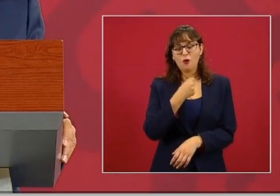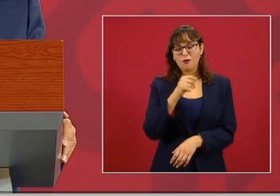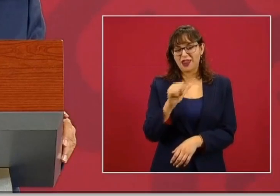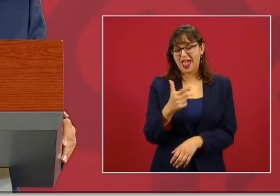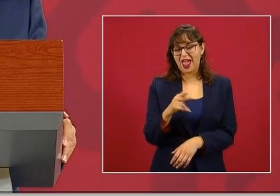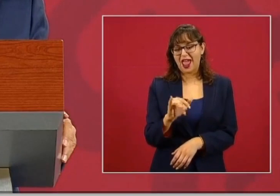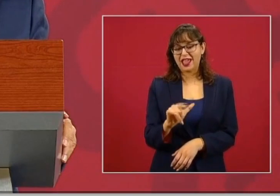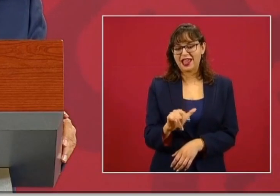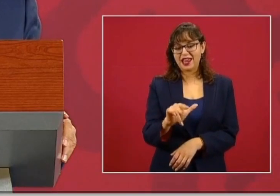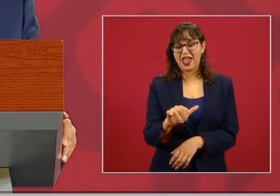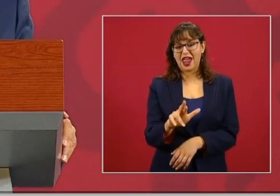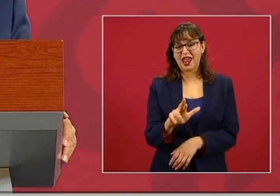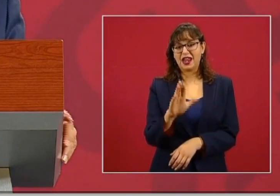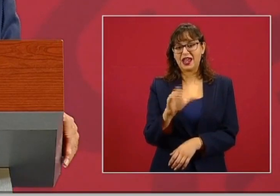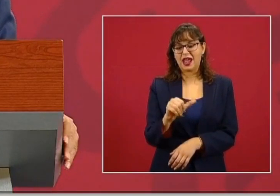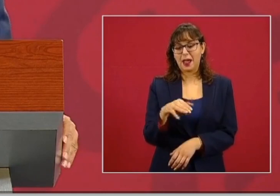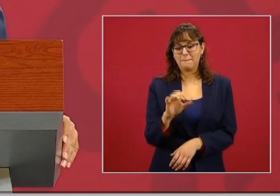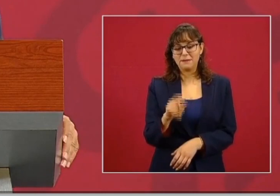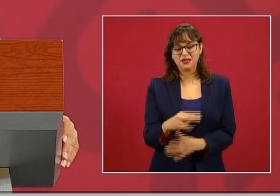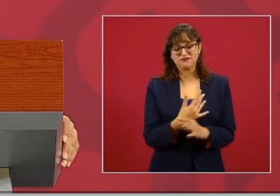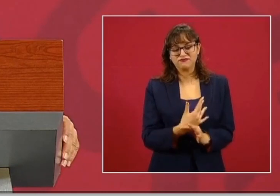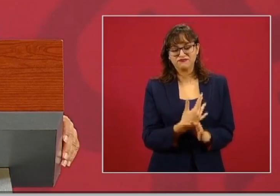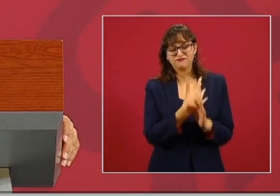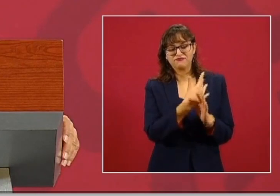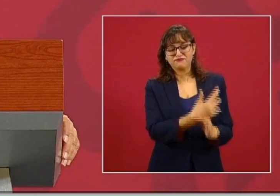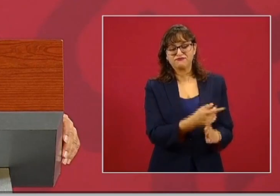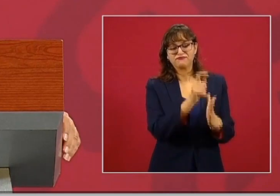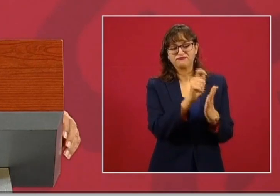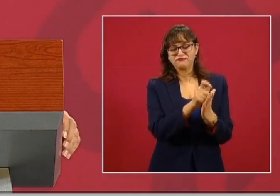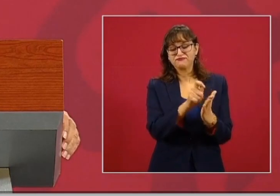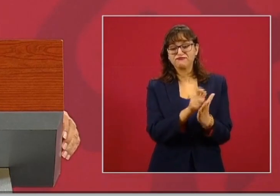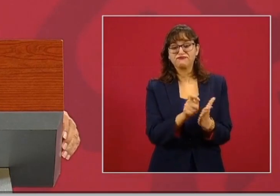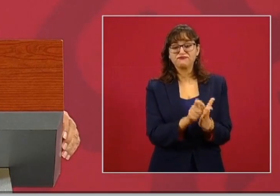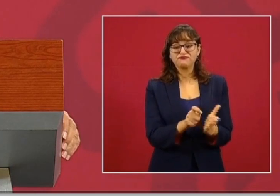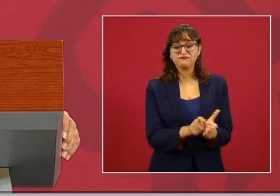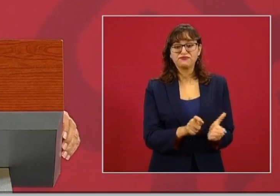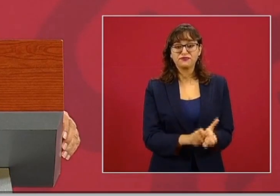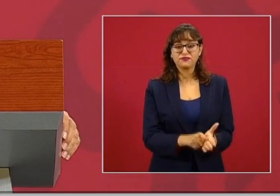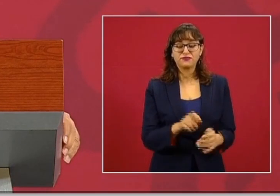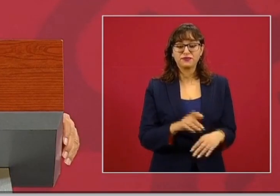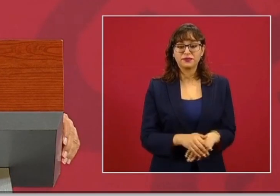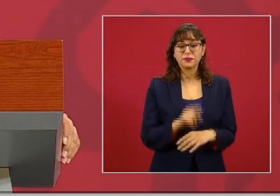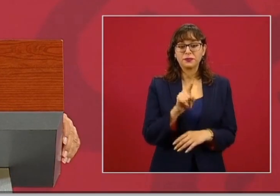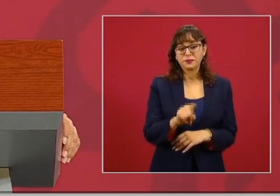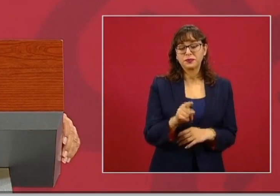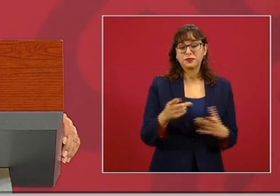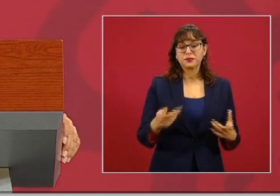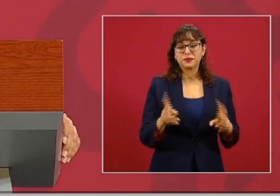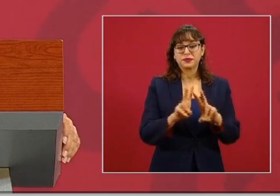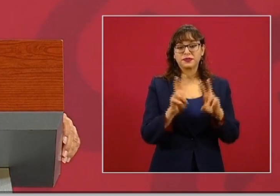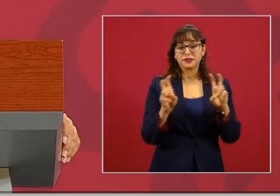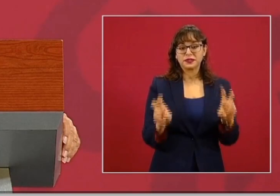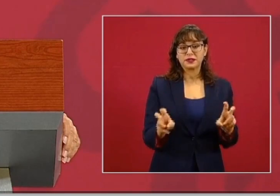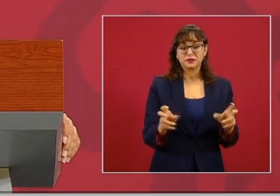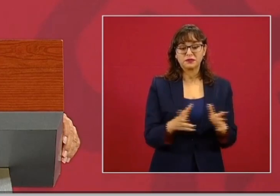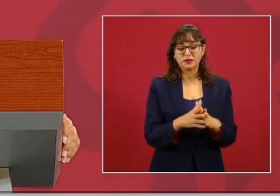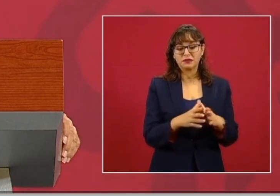Recuerdo la novela de Morir en el Golfo de Aguilar Camín, que